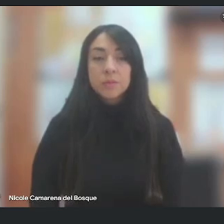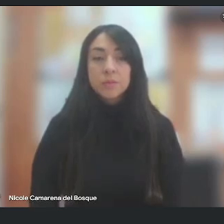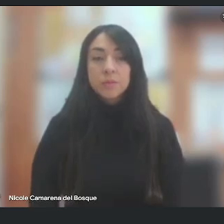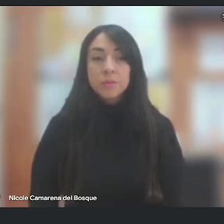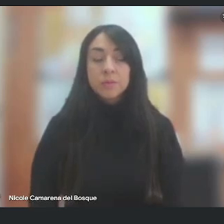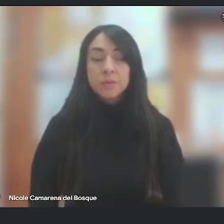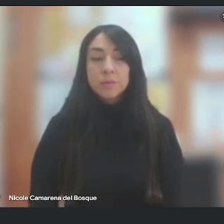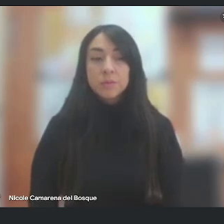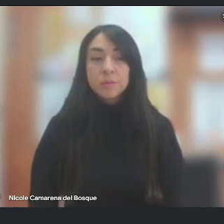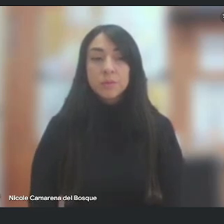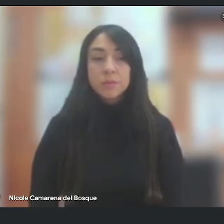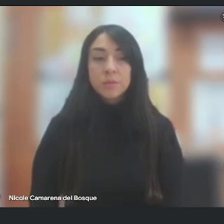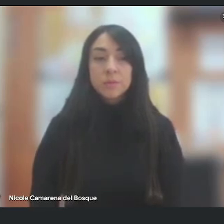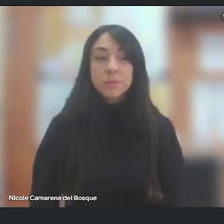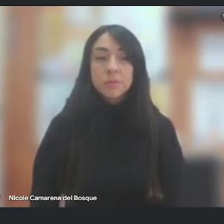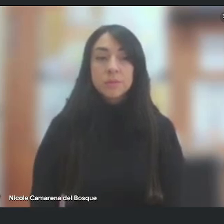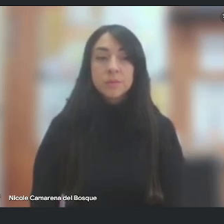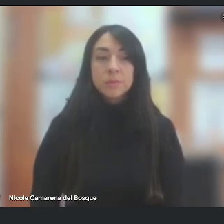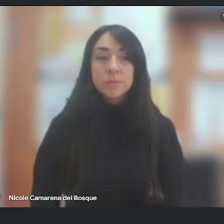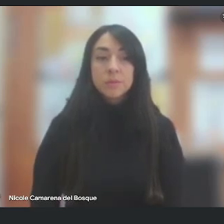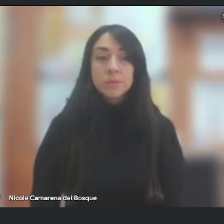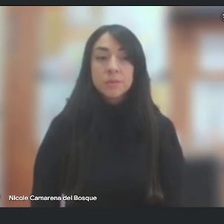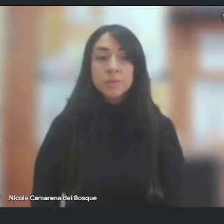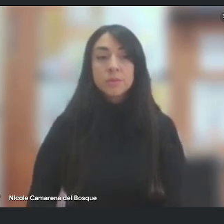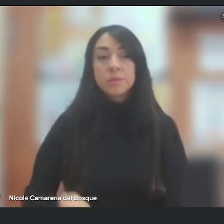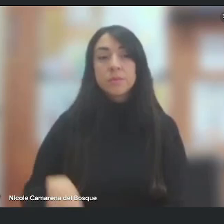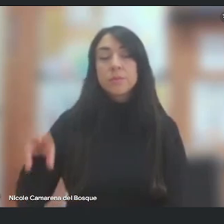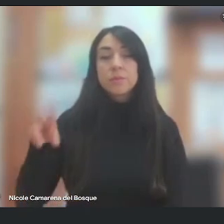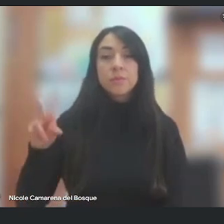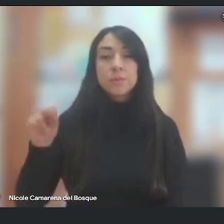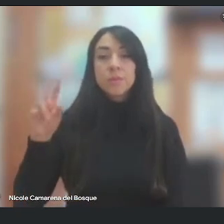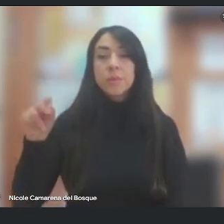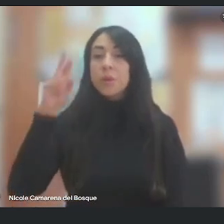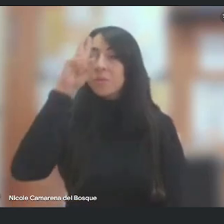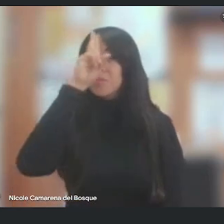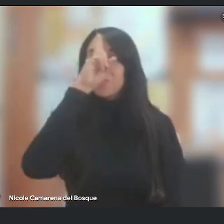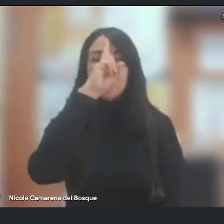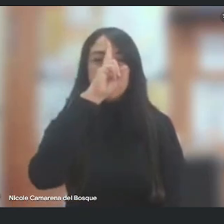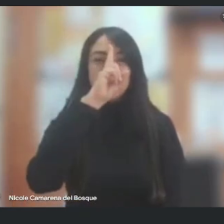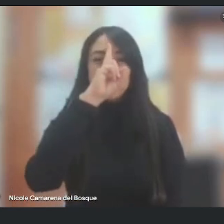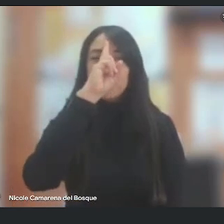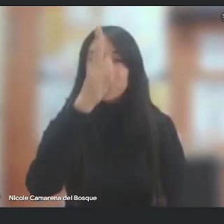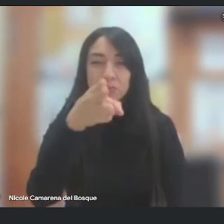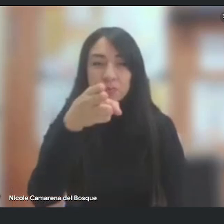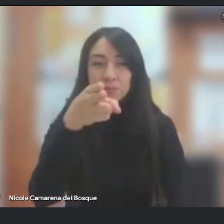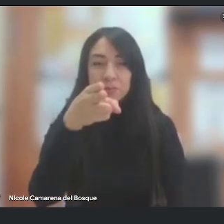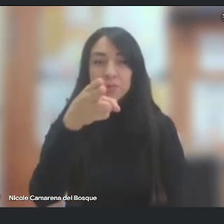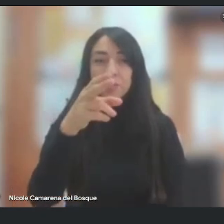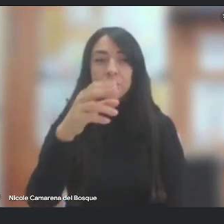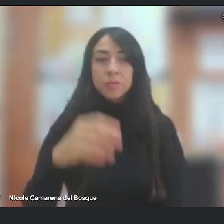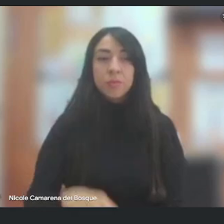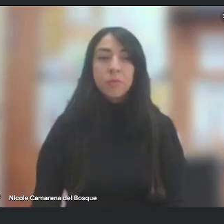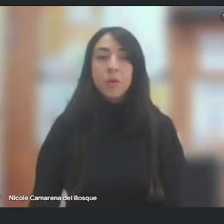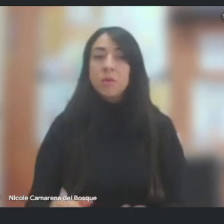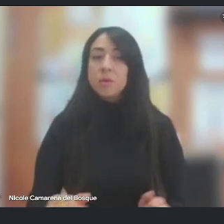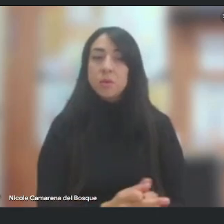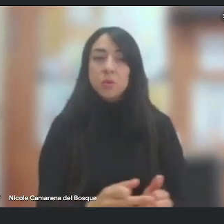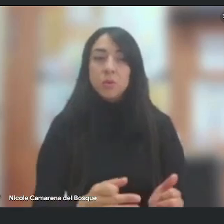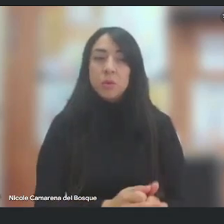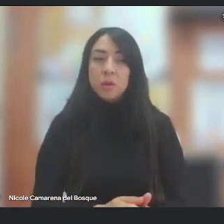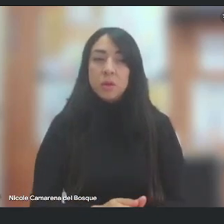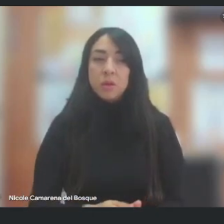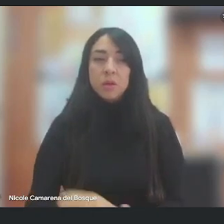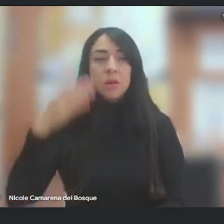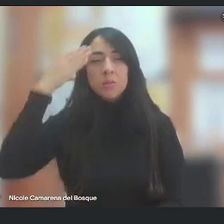No reprimir, censurar o prejuzgar sus manifestaciones sexuales. Hay que favorecer